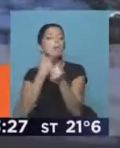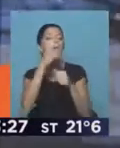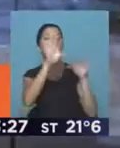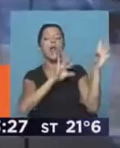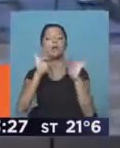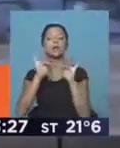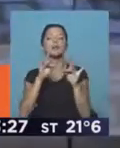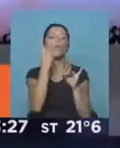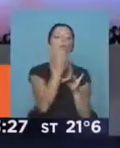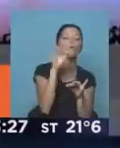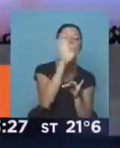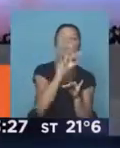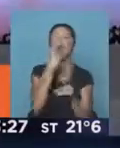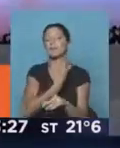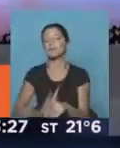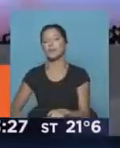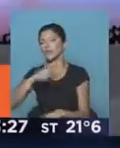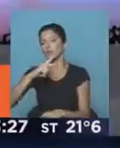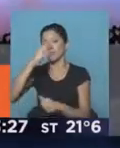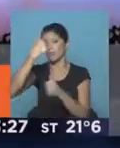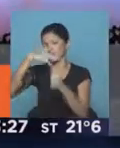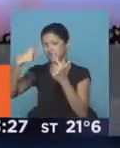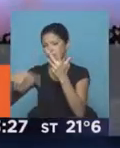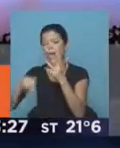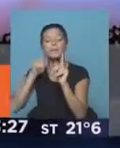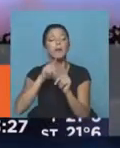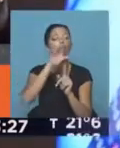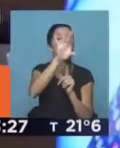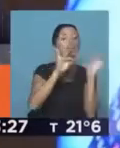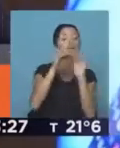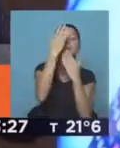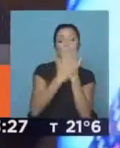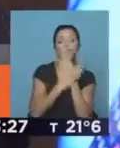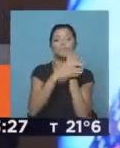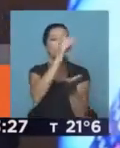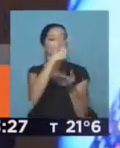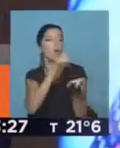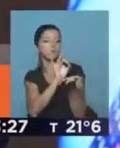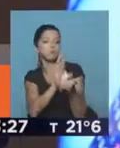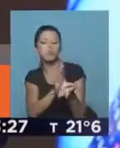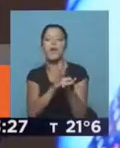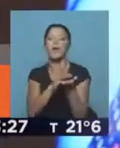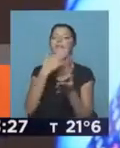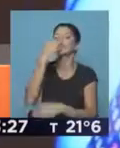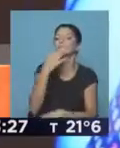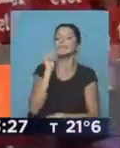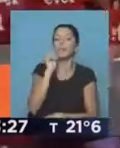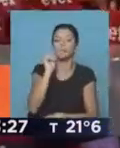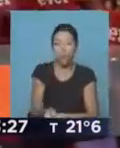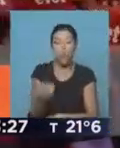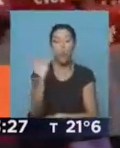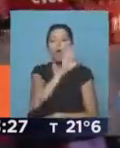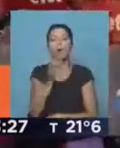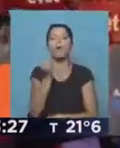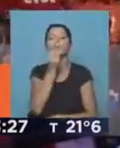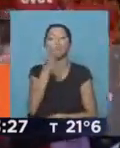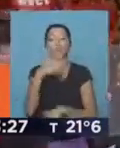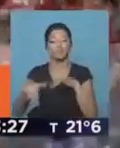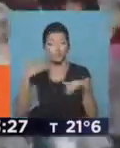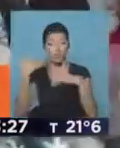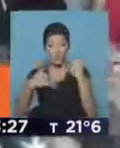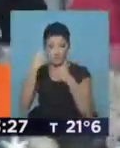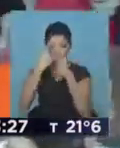uno o varios vicepresidentes, nombrar y revocar ministros, promulgar decretos y declarar el estado de